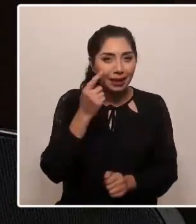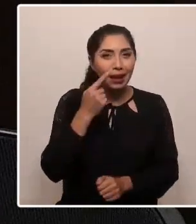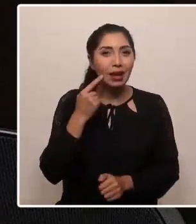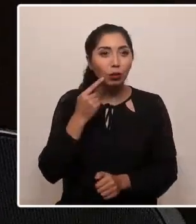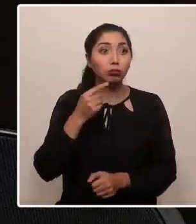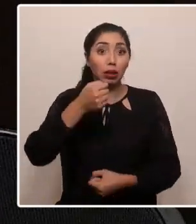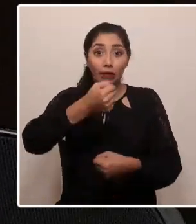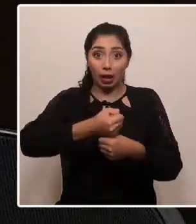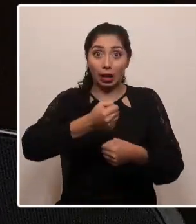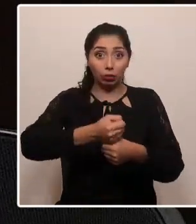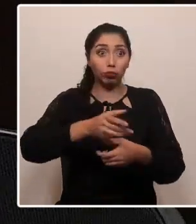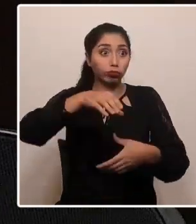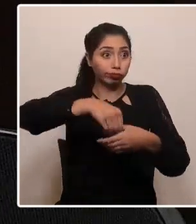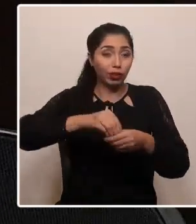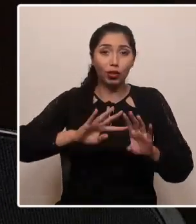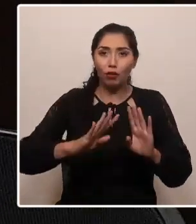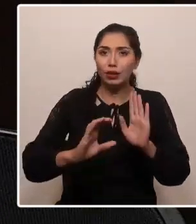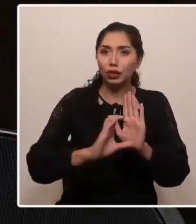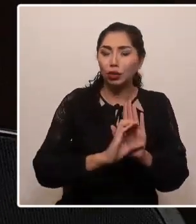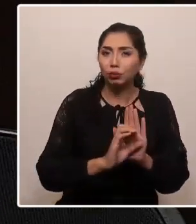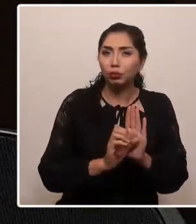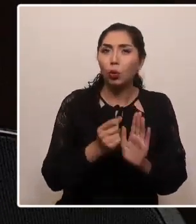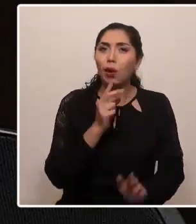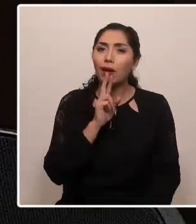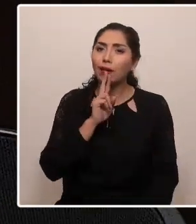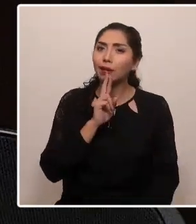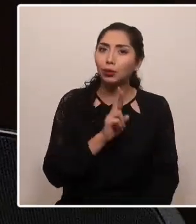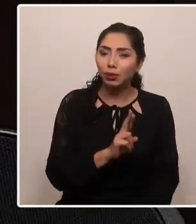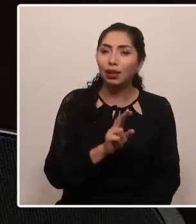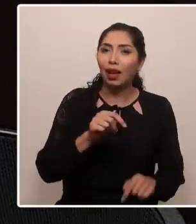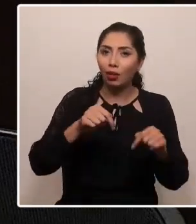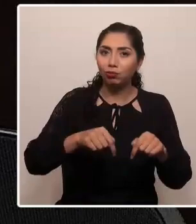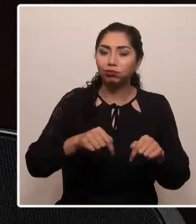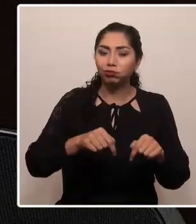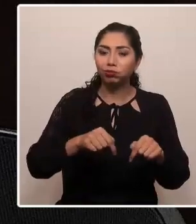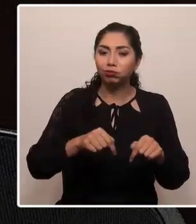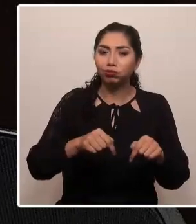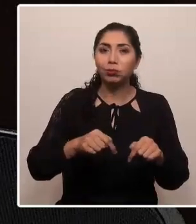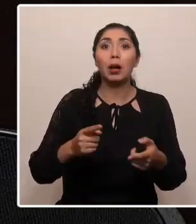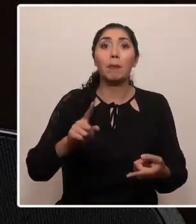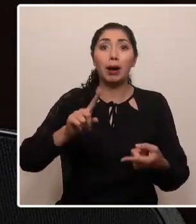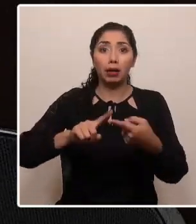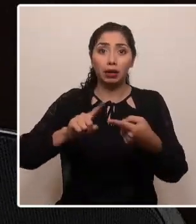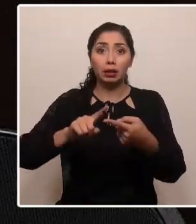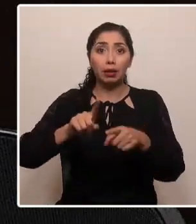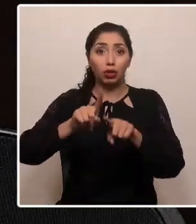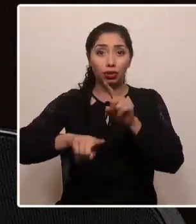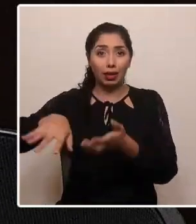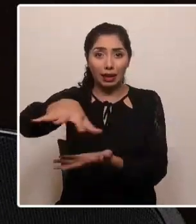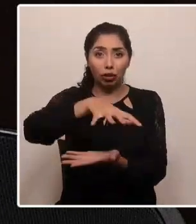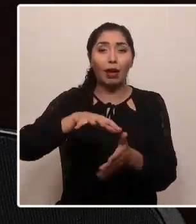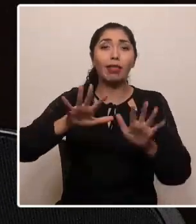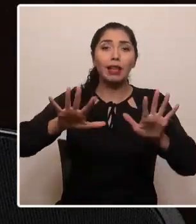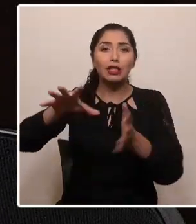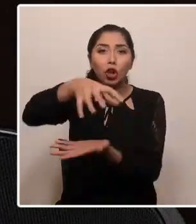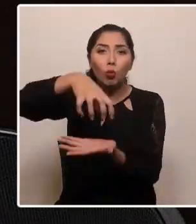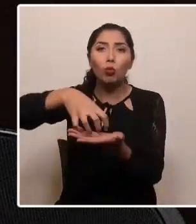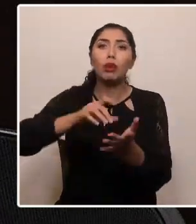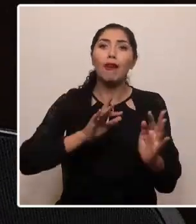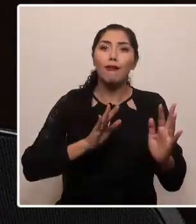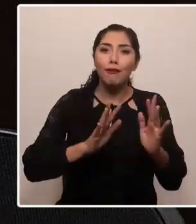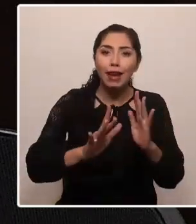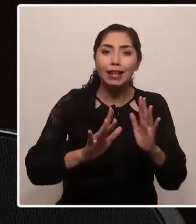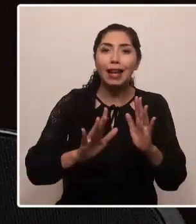convención el resultado del buzón constituyente, un mecanismo de participación territorial desplegado en 10 comunas, ferias libres, la cárcel de